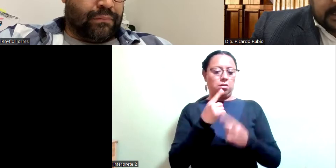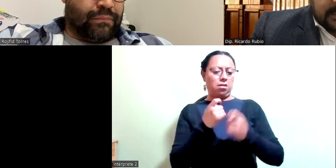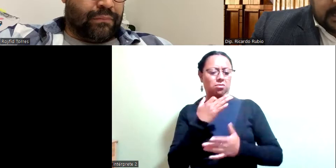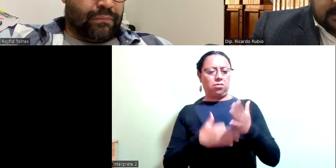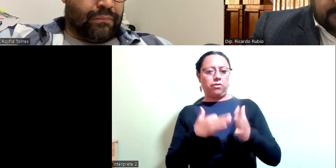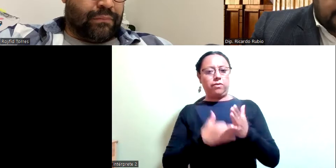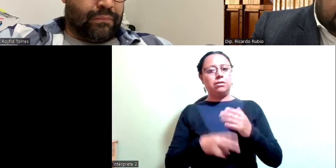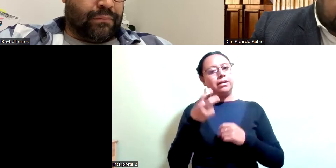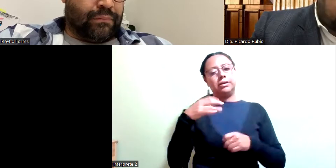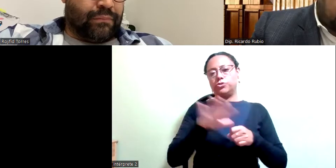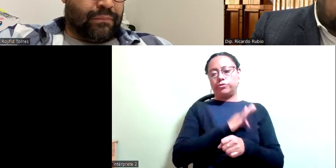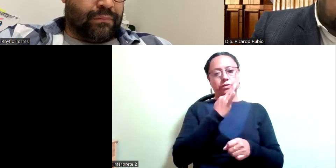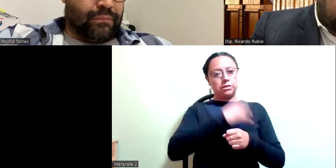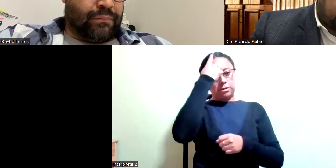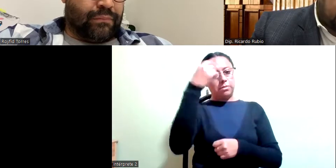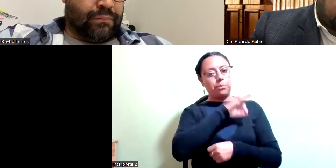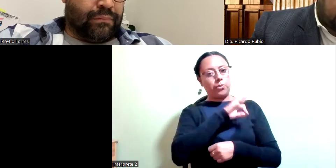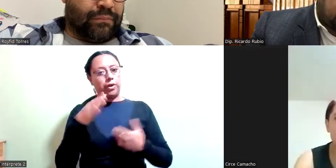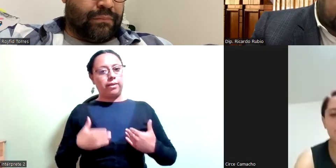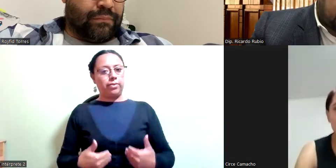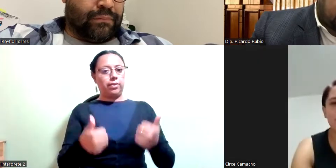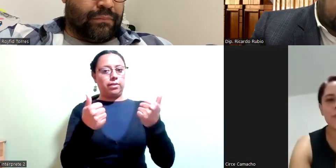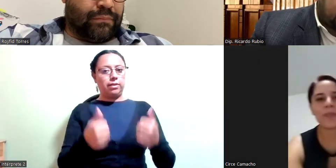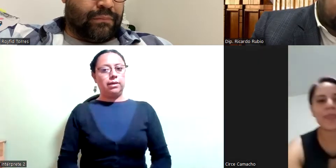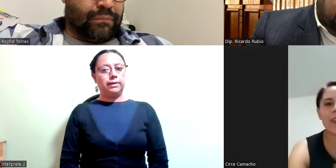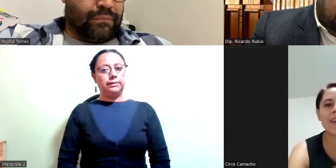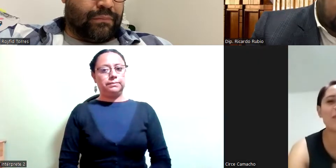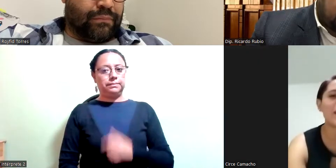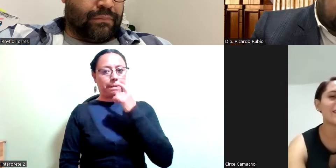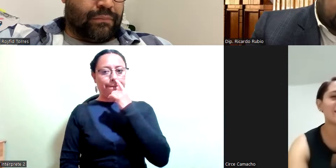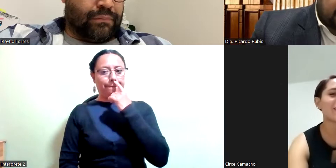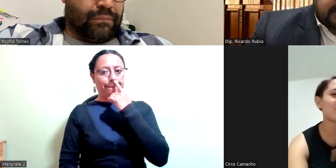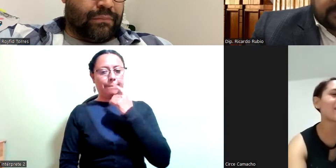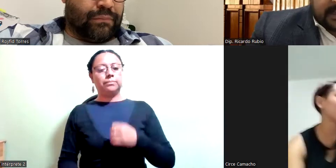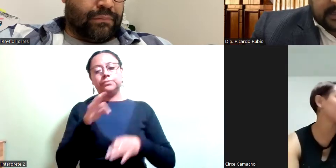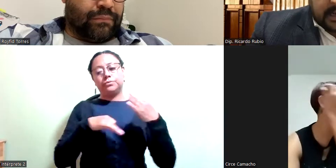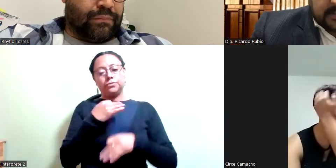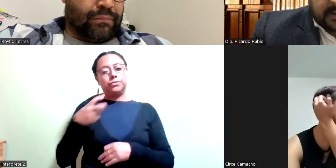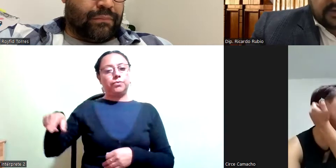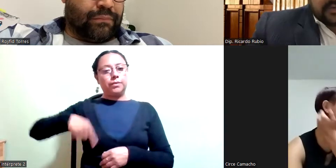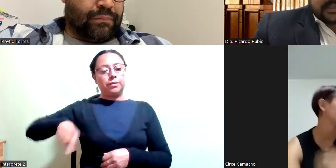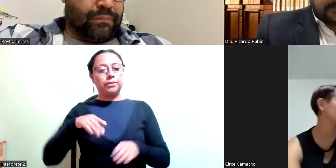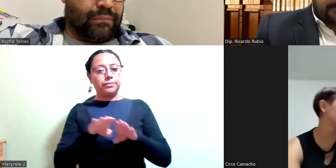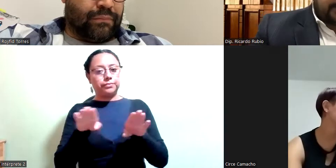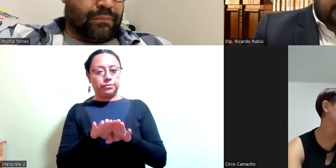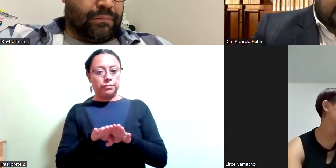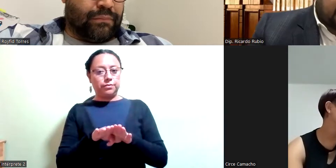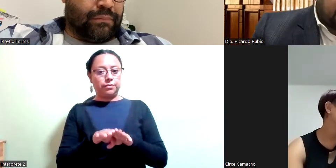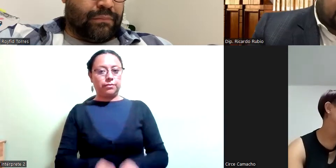para entender, bueno, la parte de la desventaja, sería suficiente para entender que el espíritu